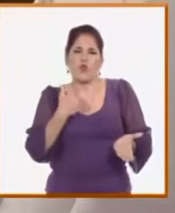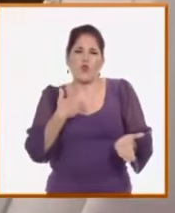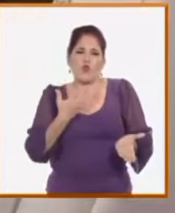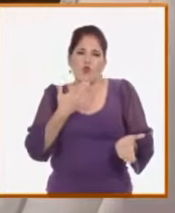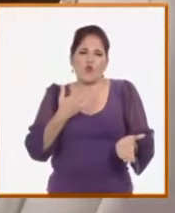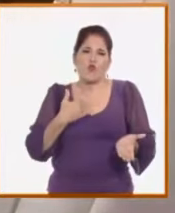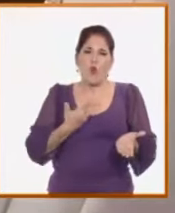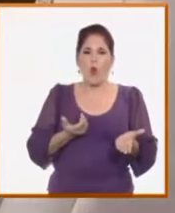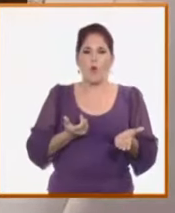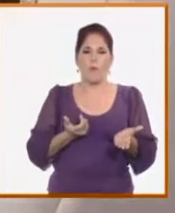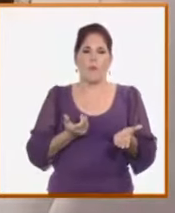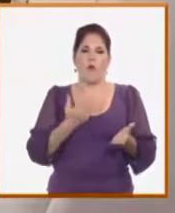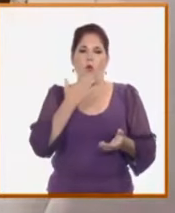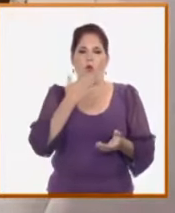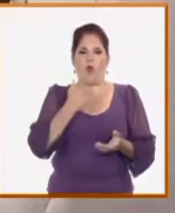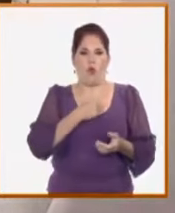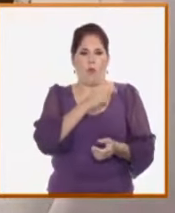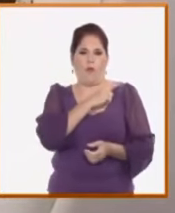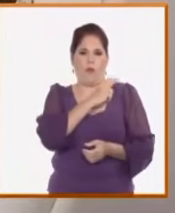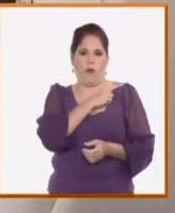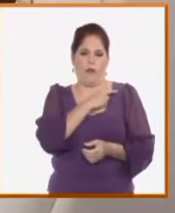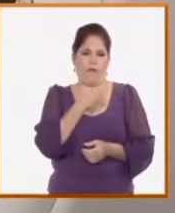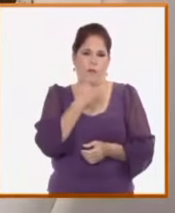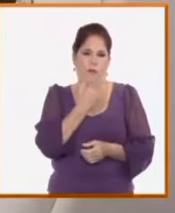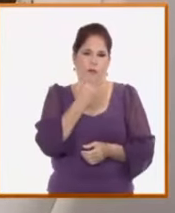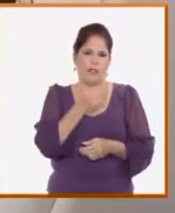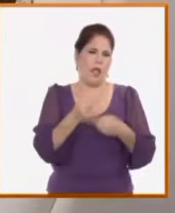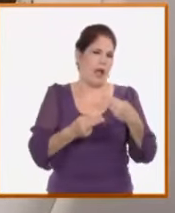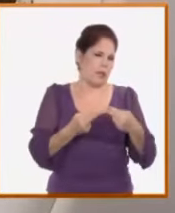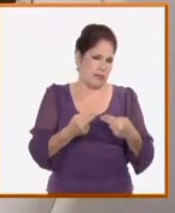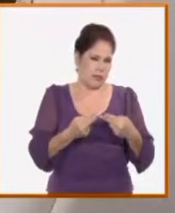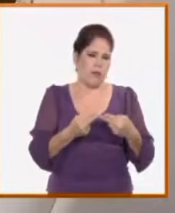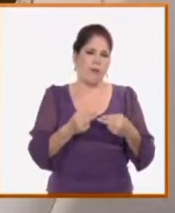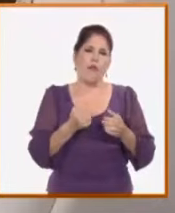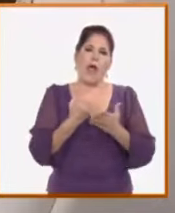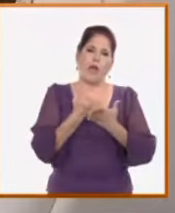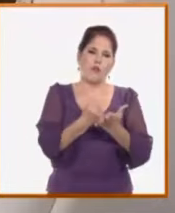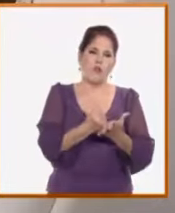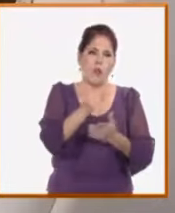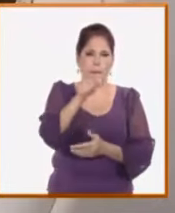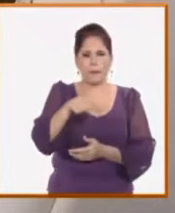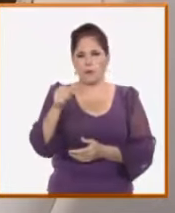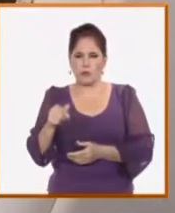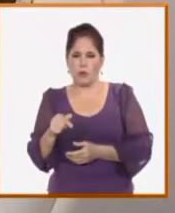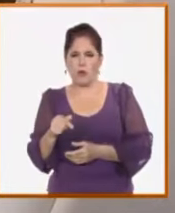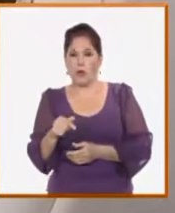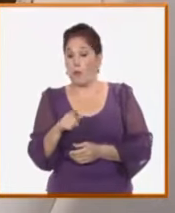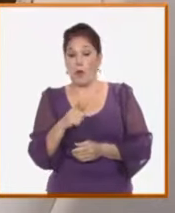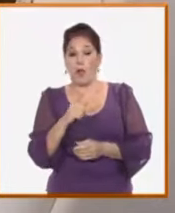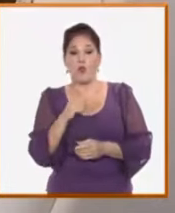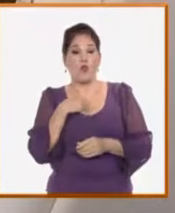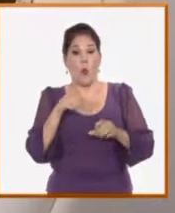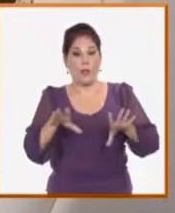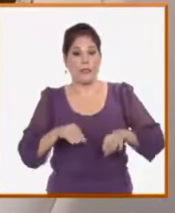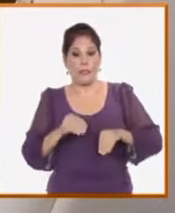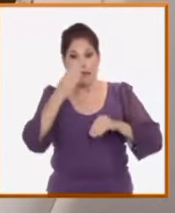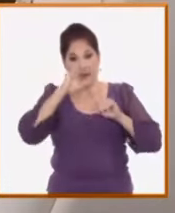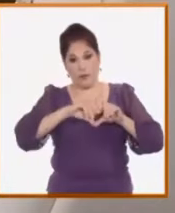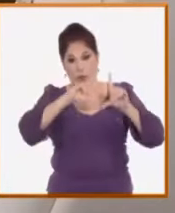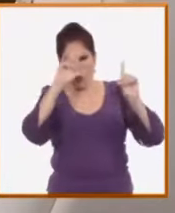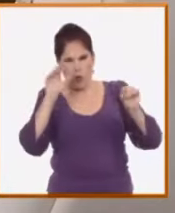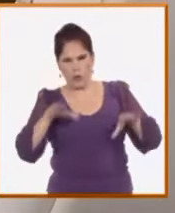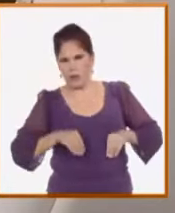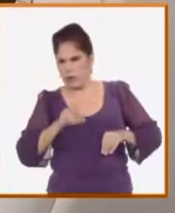actuación de nuestras autoridades pues hace valer ese principio de tolerancia cero a las drogas en Cuba